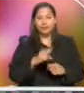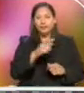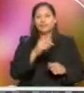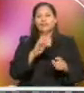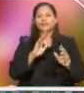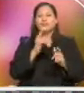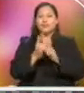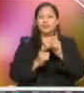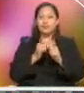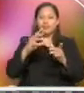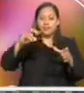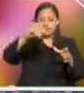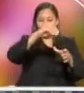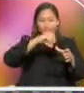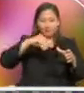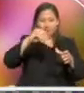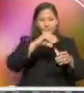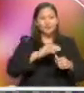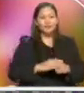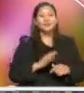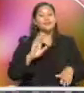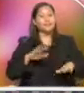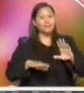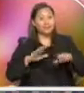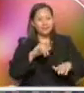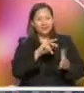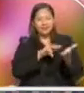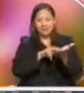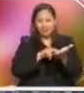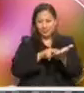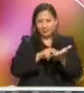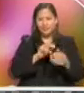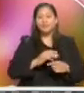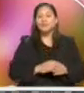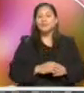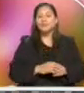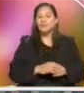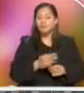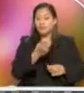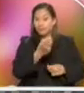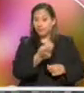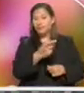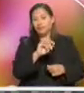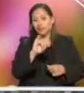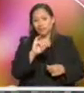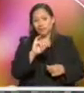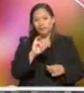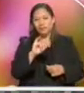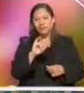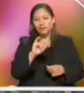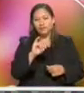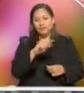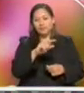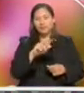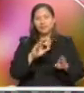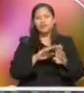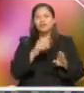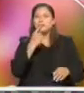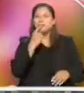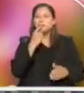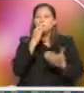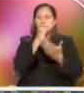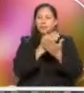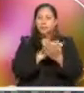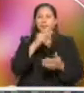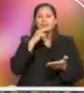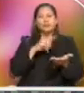rápido. Eso. Sí. Es que a veces se pone negro Ajá. y esto, pues, hay un detrimento en el sabor en el aguacate